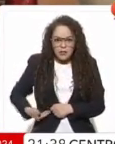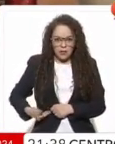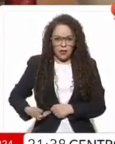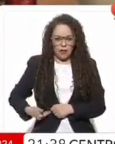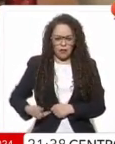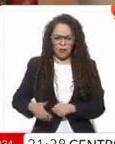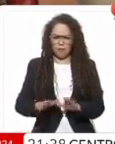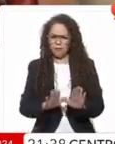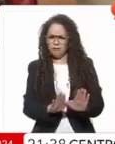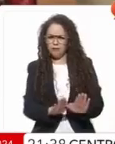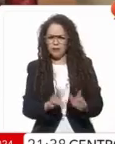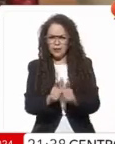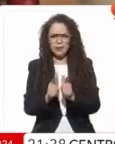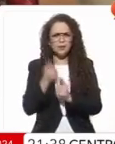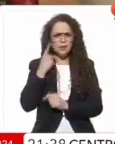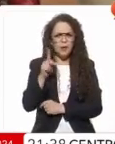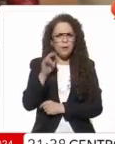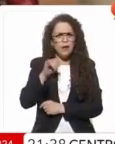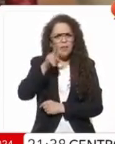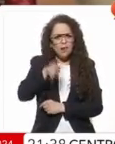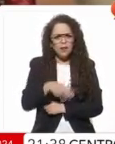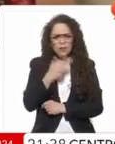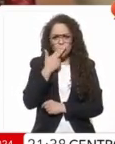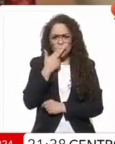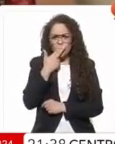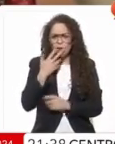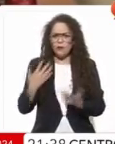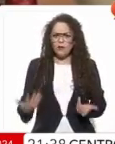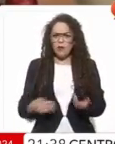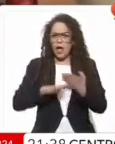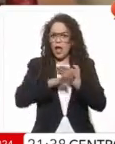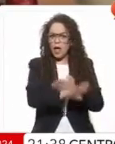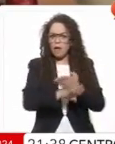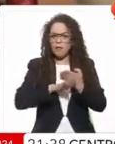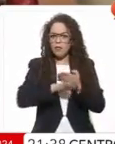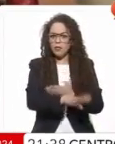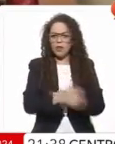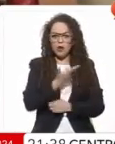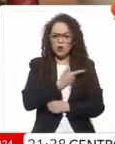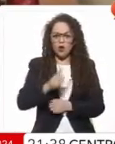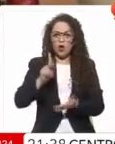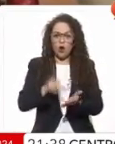este partido es esencialmente antirreeleccionista.